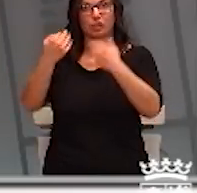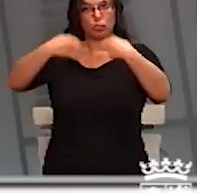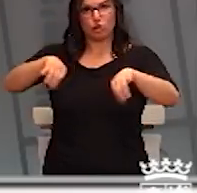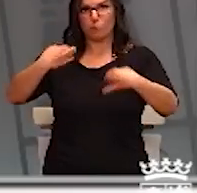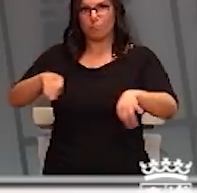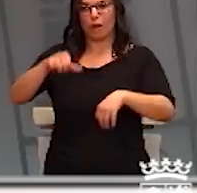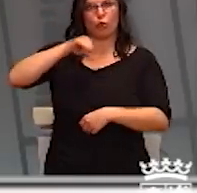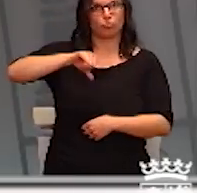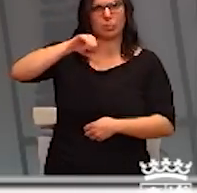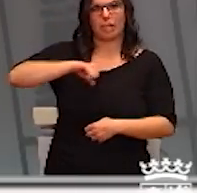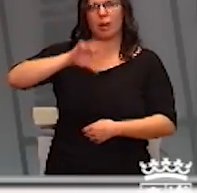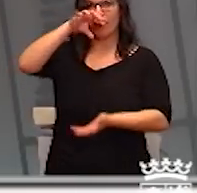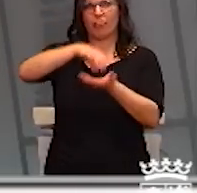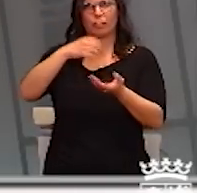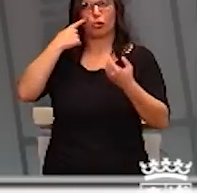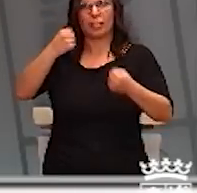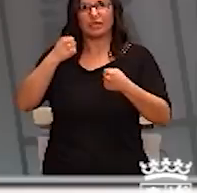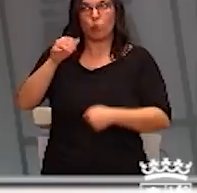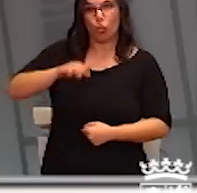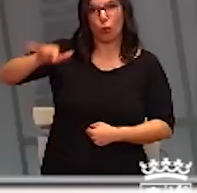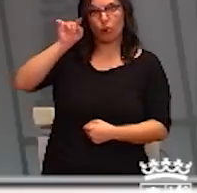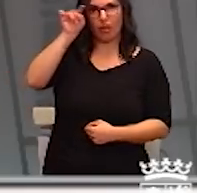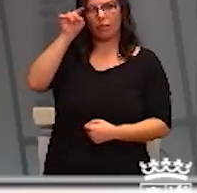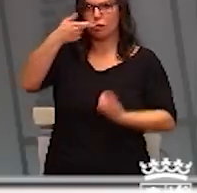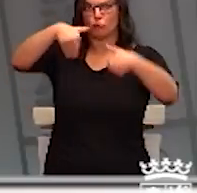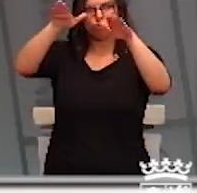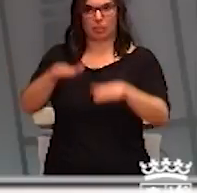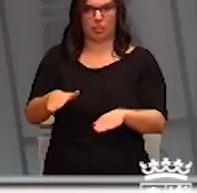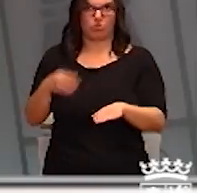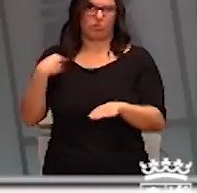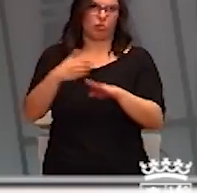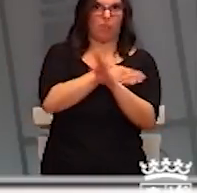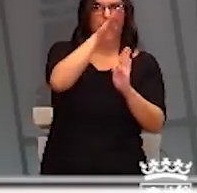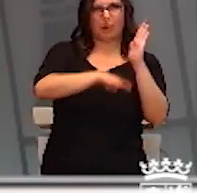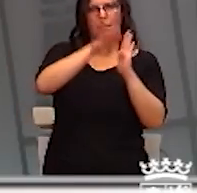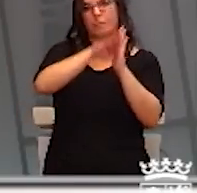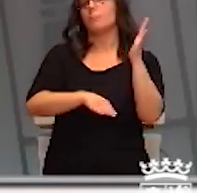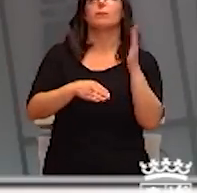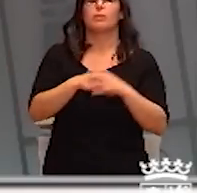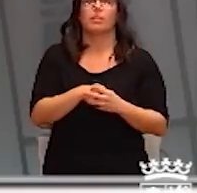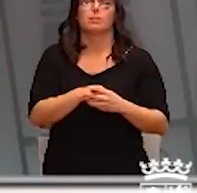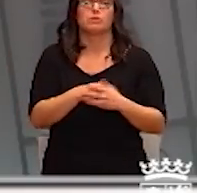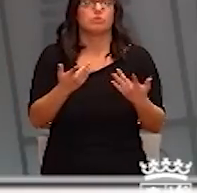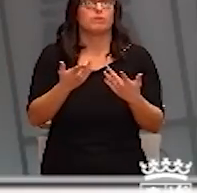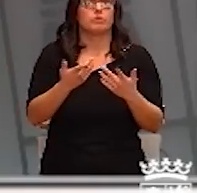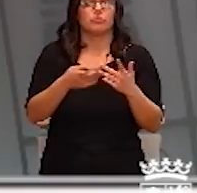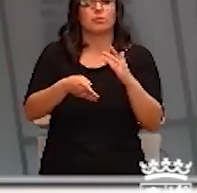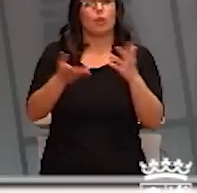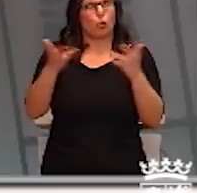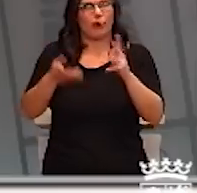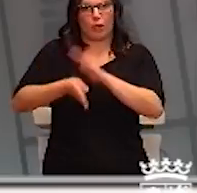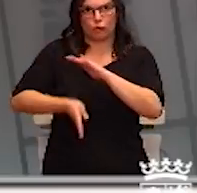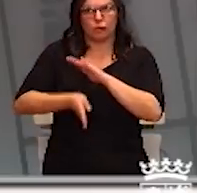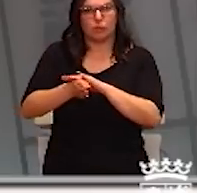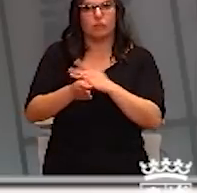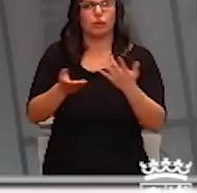tanto en los hospitales como en el centro de salud, programadas. Es decir, se atende. Se continuarán atendiendo las urgencias,